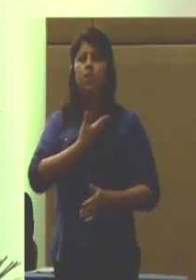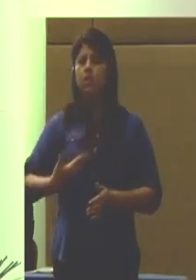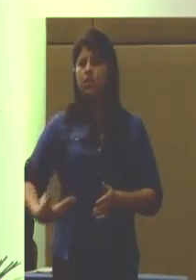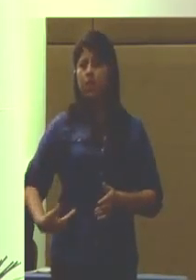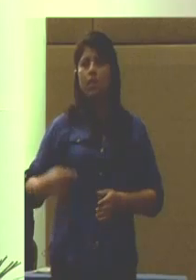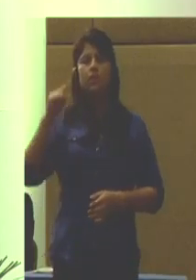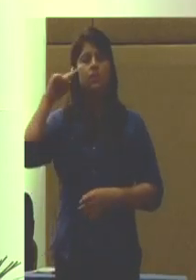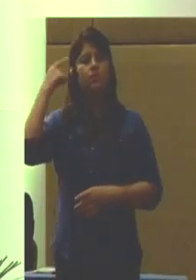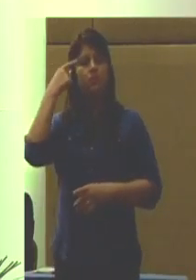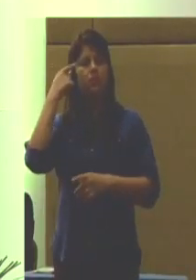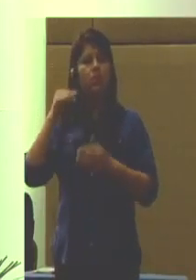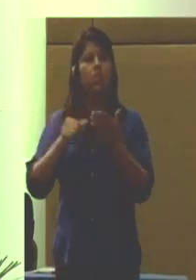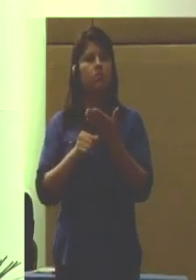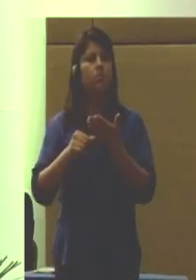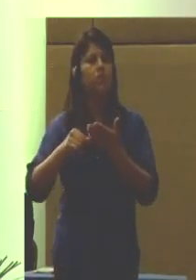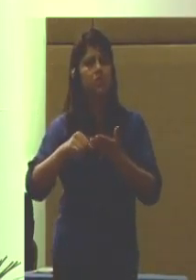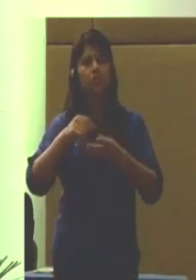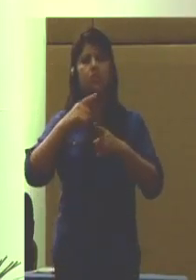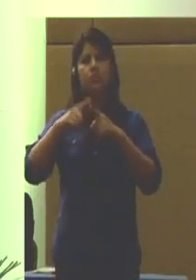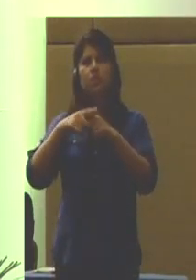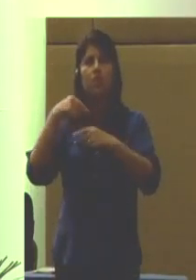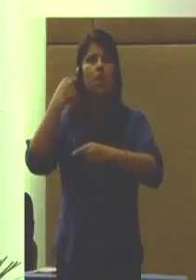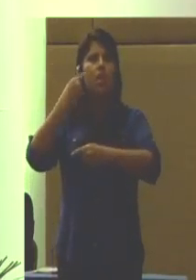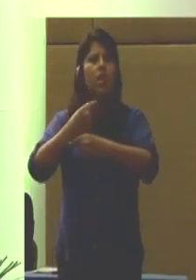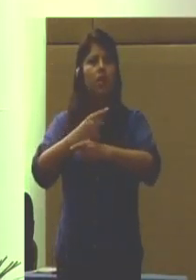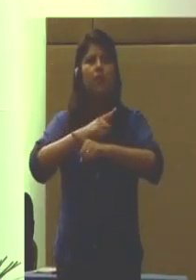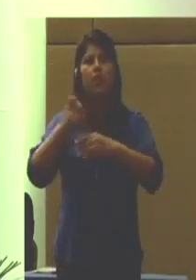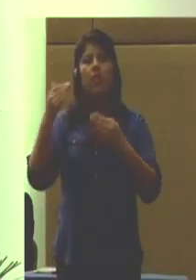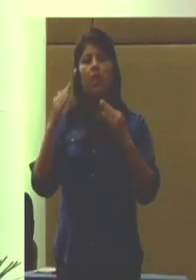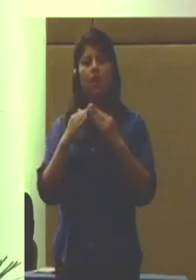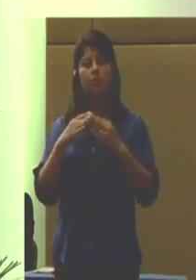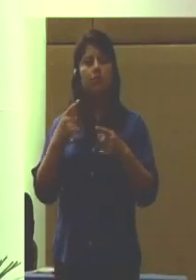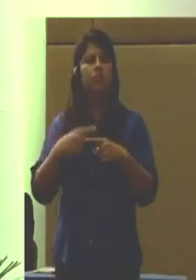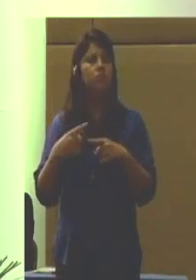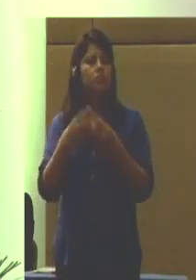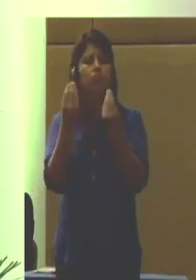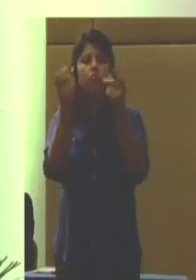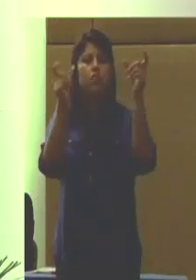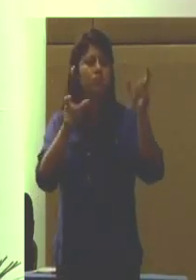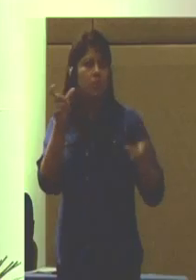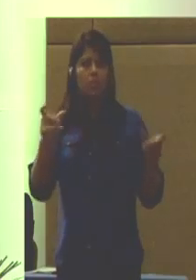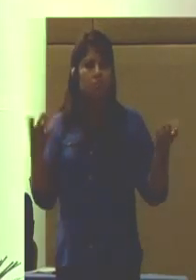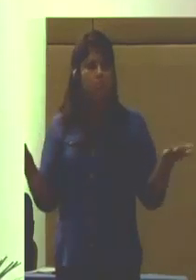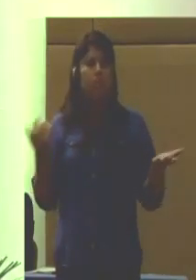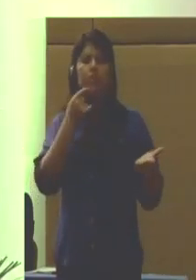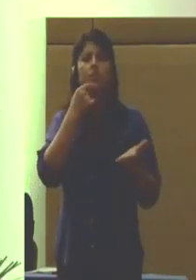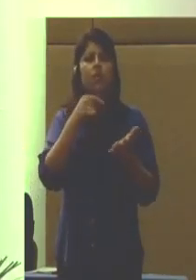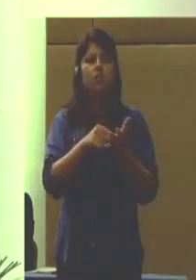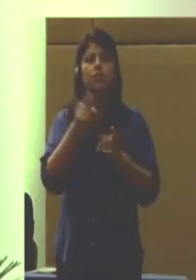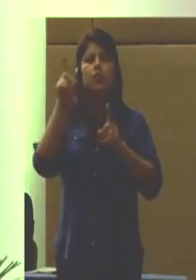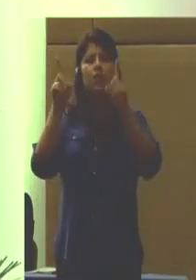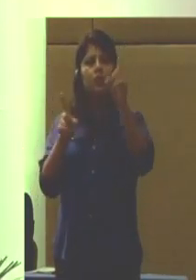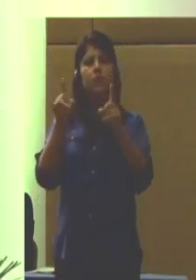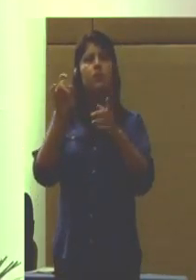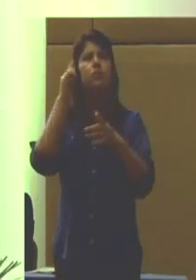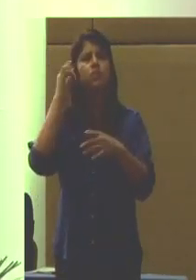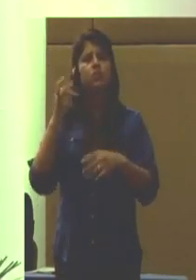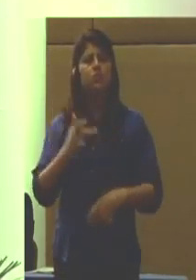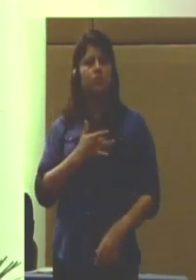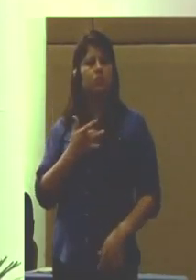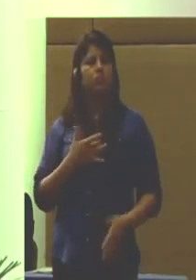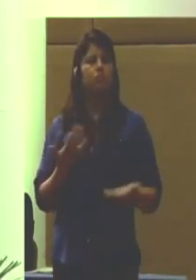gobernadores, los líderes comunitarios, los jefes de hogar, tanta gente que hoy día a veces se vuelve insensible frente a